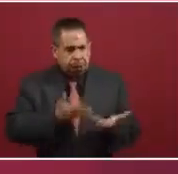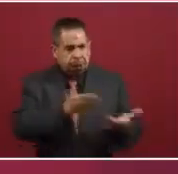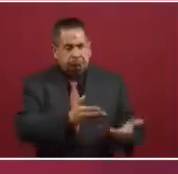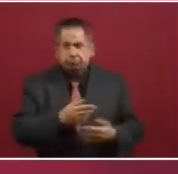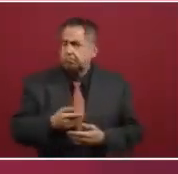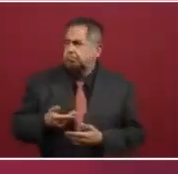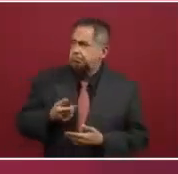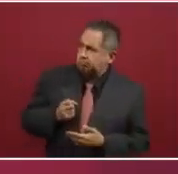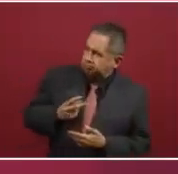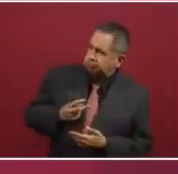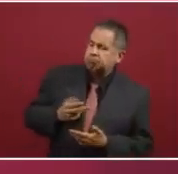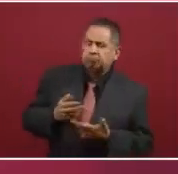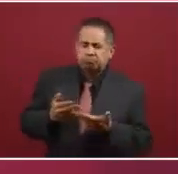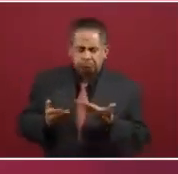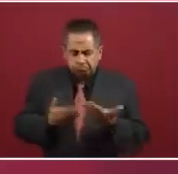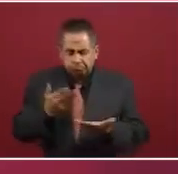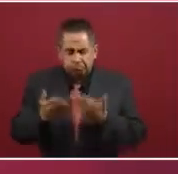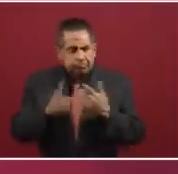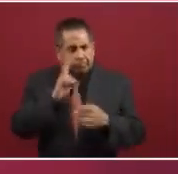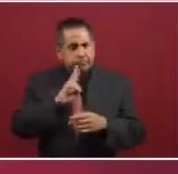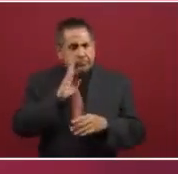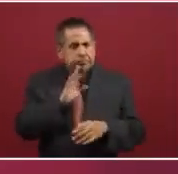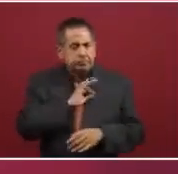planteamiento, y